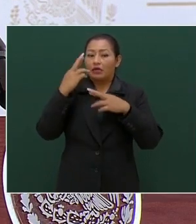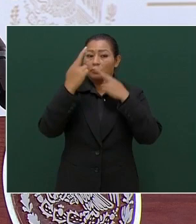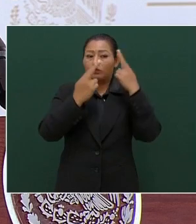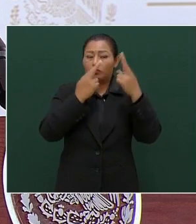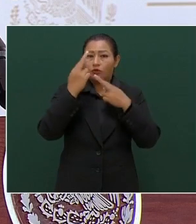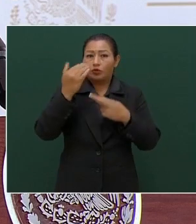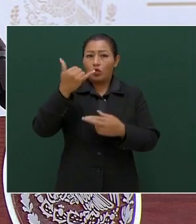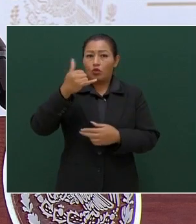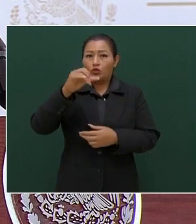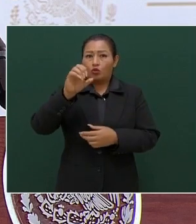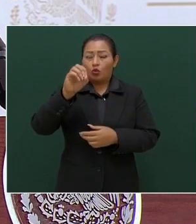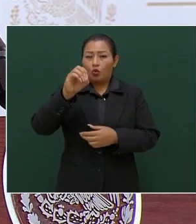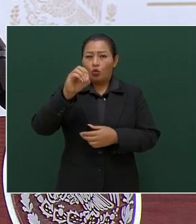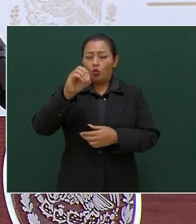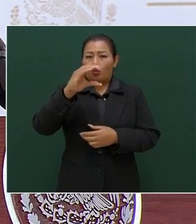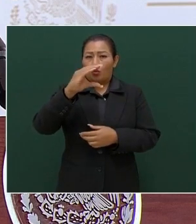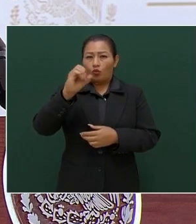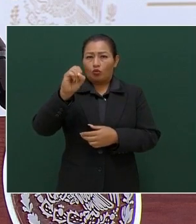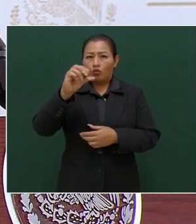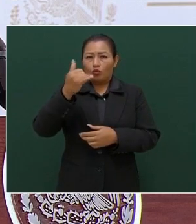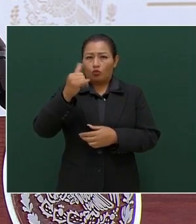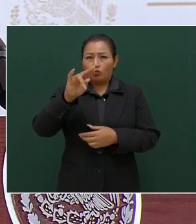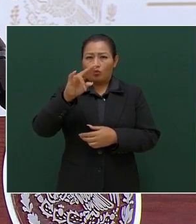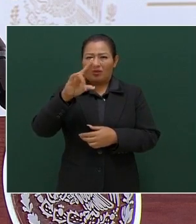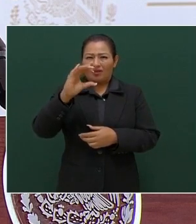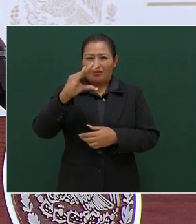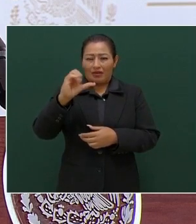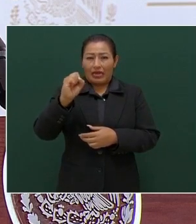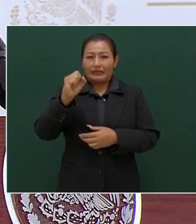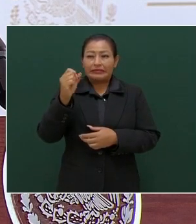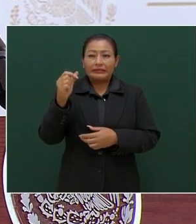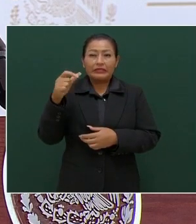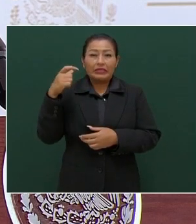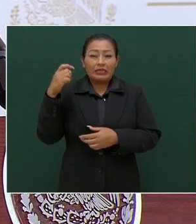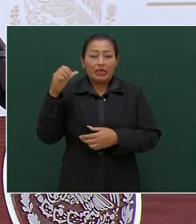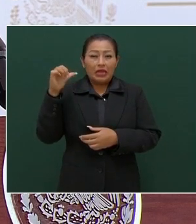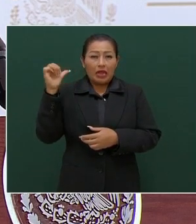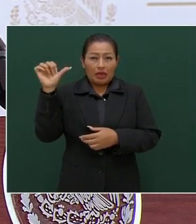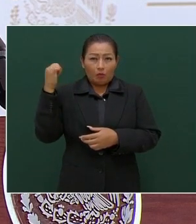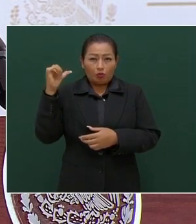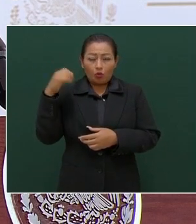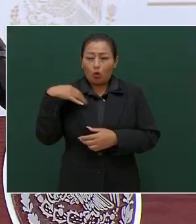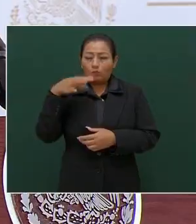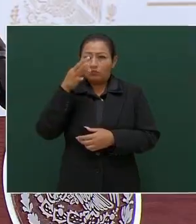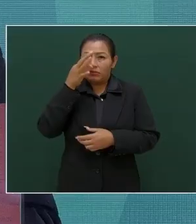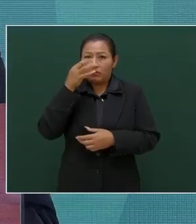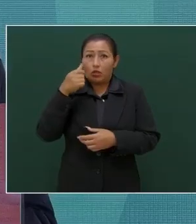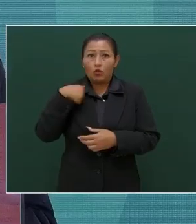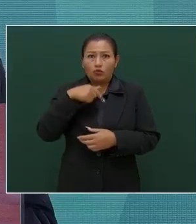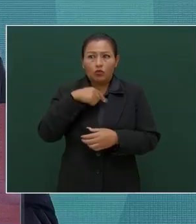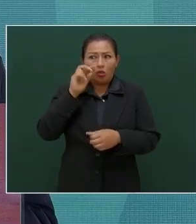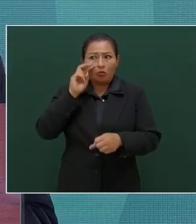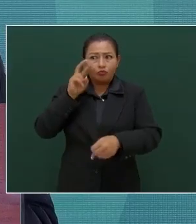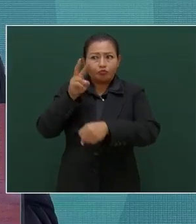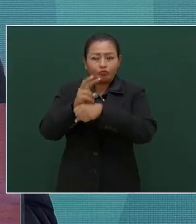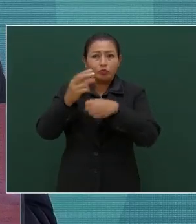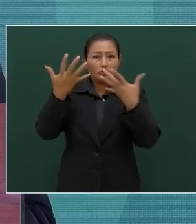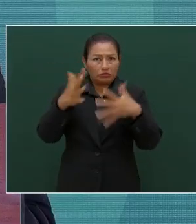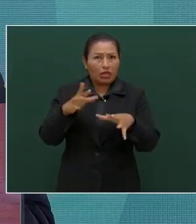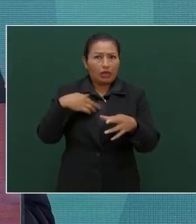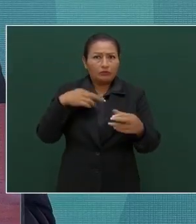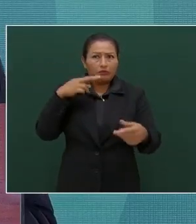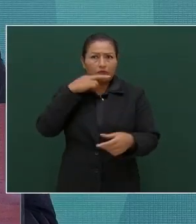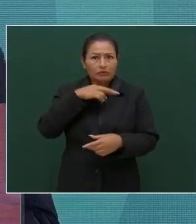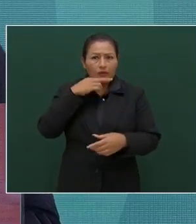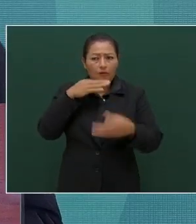Coyuca de Benítez, muy cerca de Acapulco. Fueron varios los reportes que atendimos de inmediato en sitio, allá cerca de Acapulco,